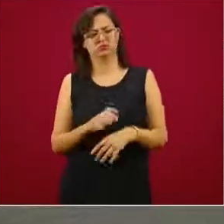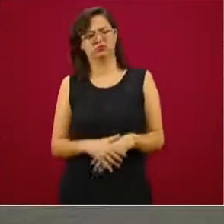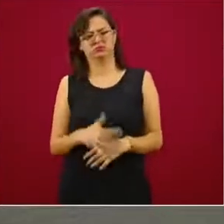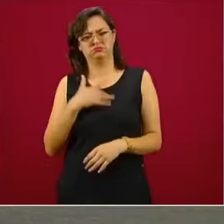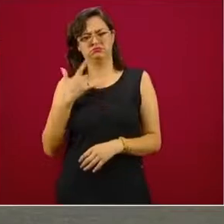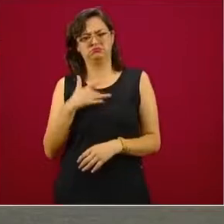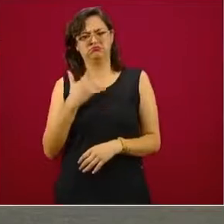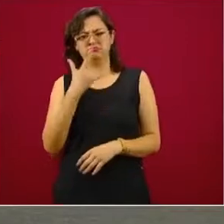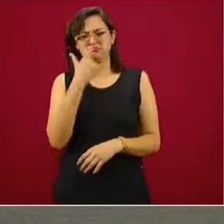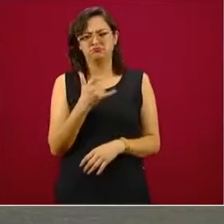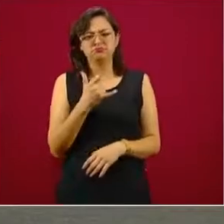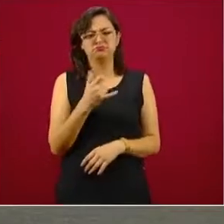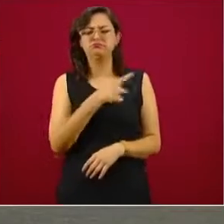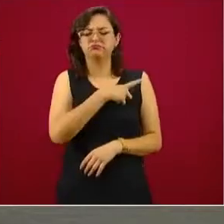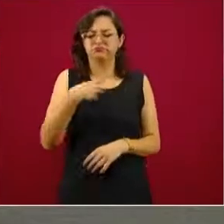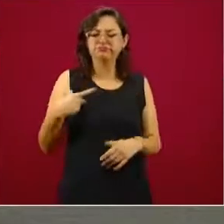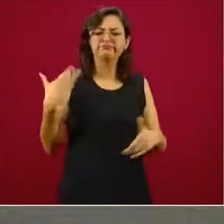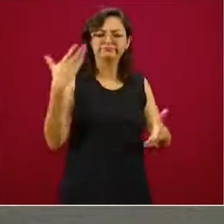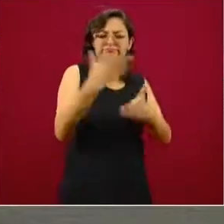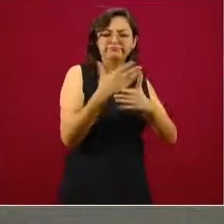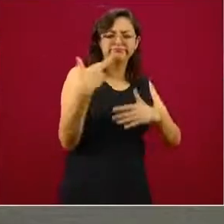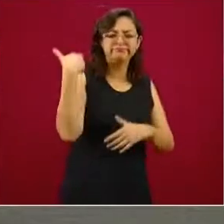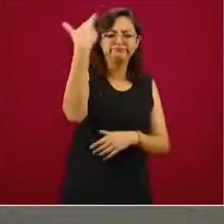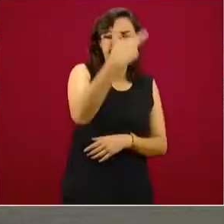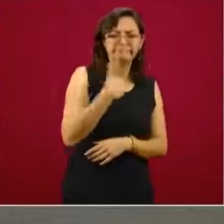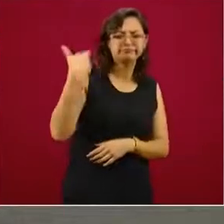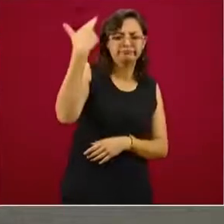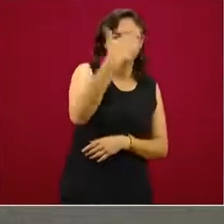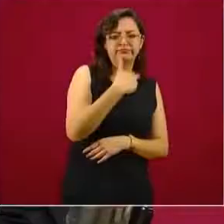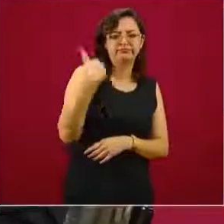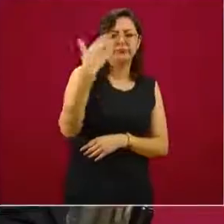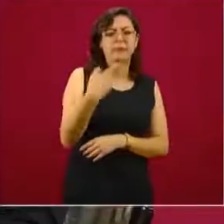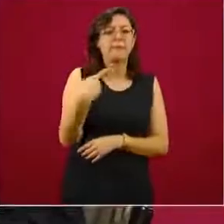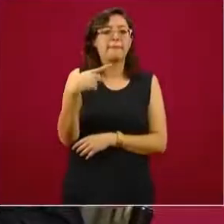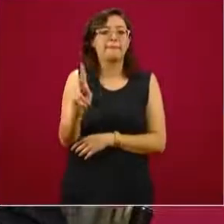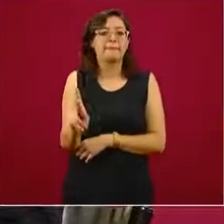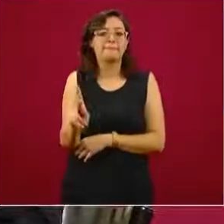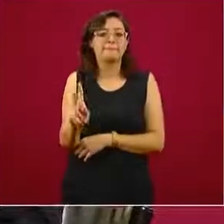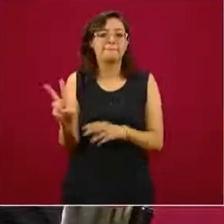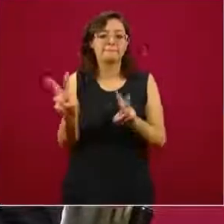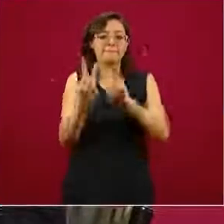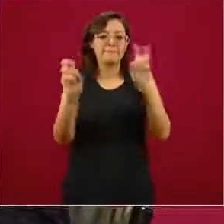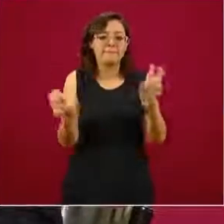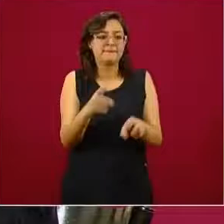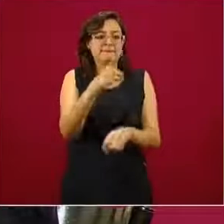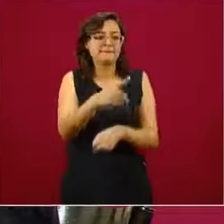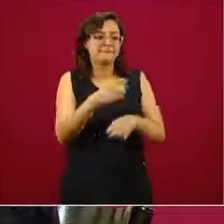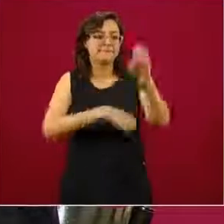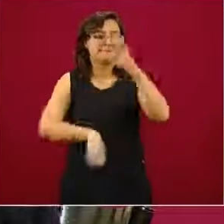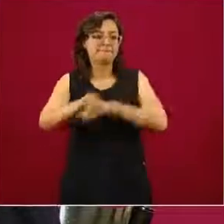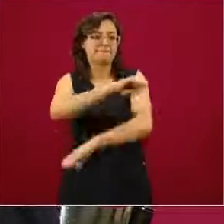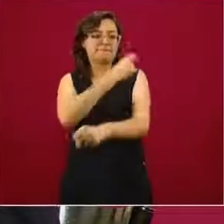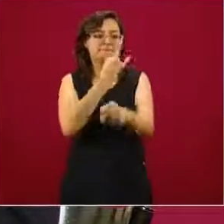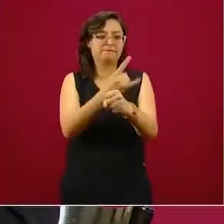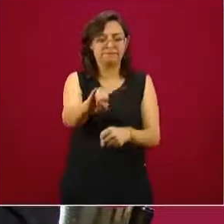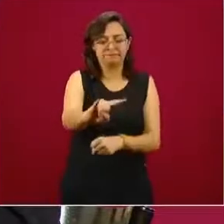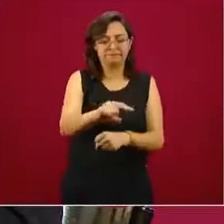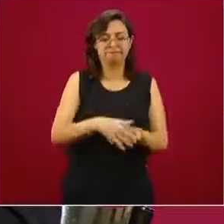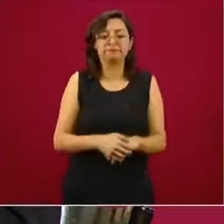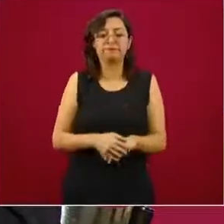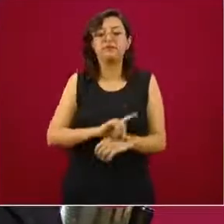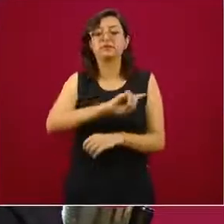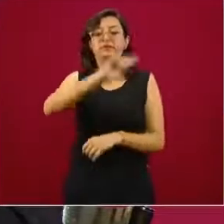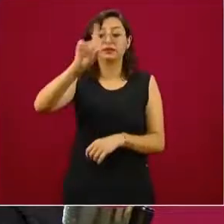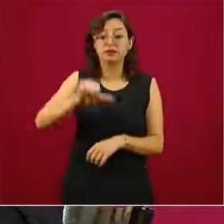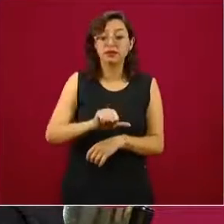pues entonces tendríamos que entrar. Pero ese es en el caso, digamos, de incumplimiento. Ahora, cuando se hace la autoevaluación